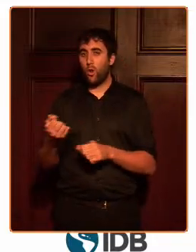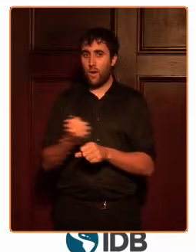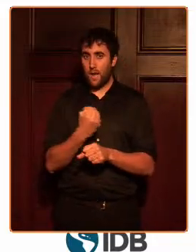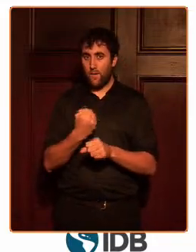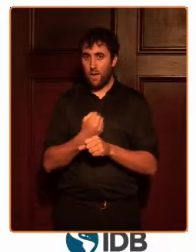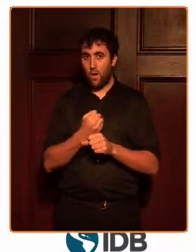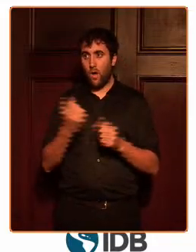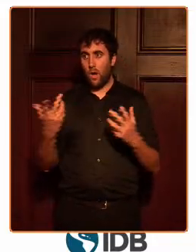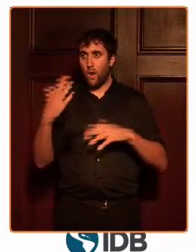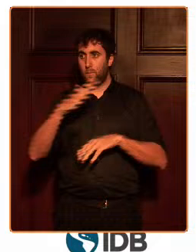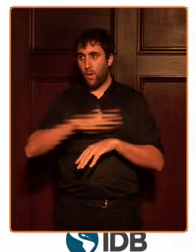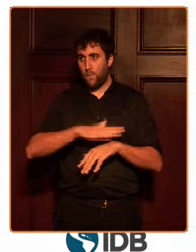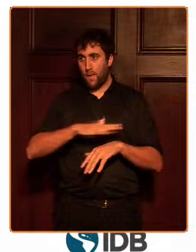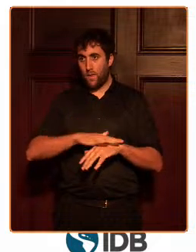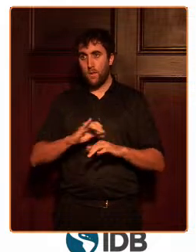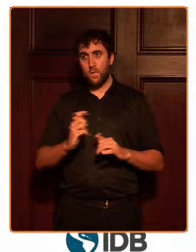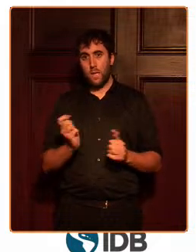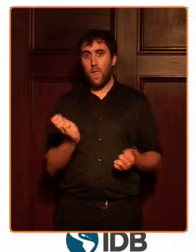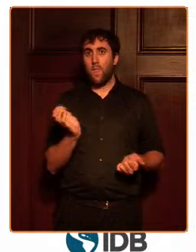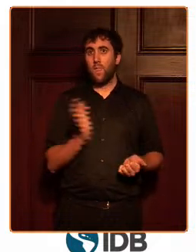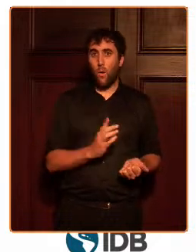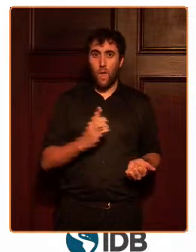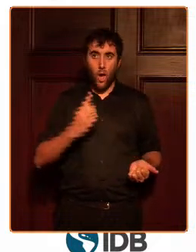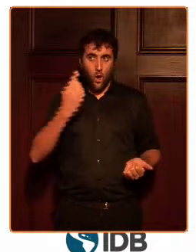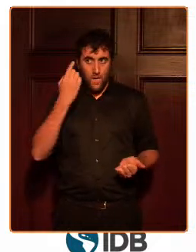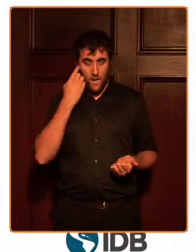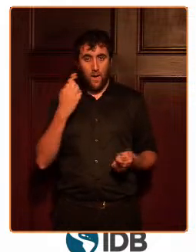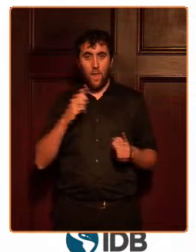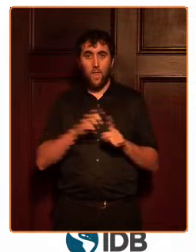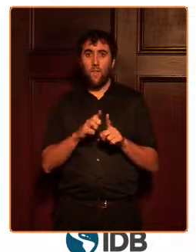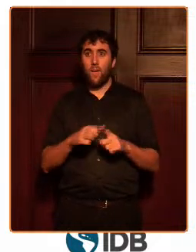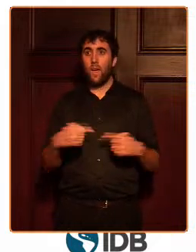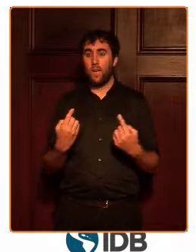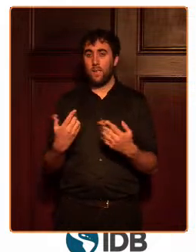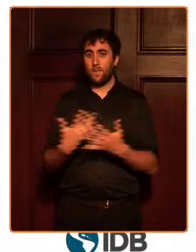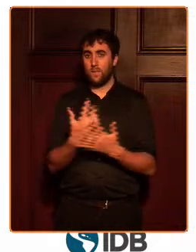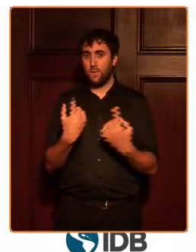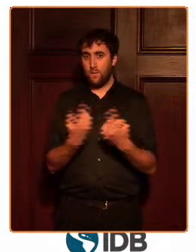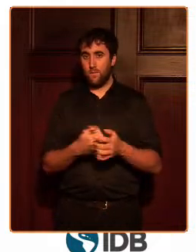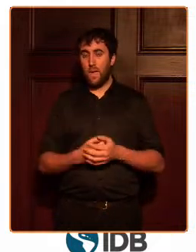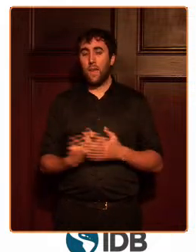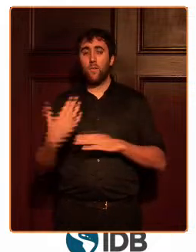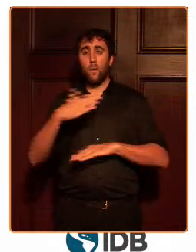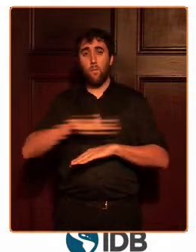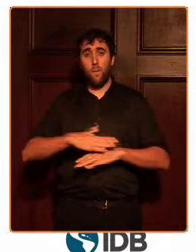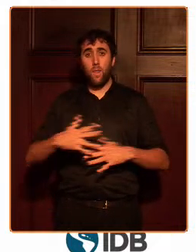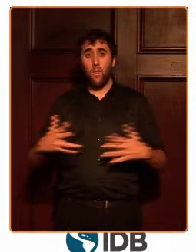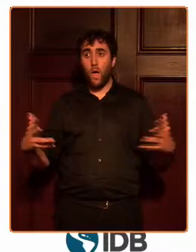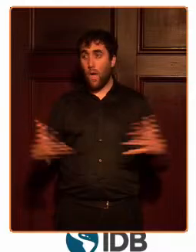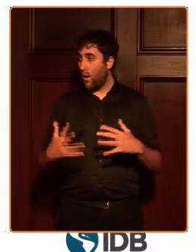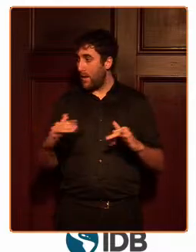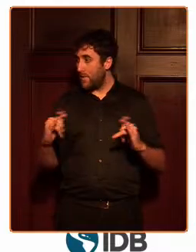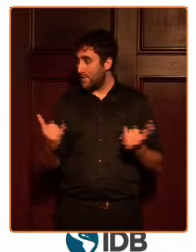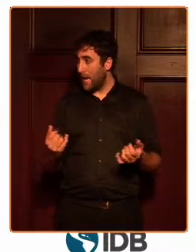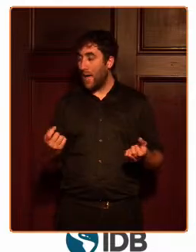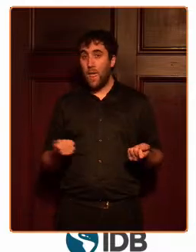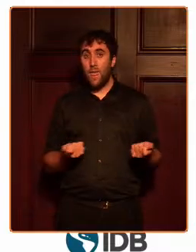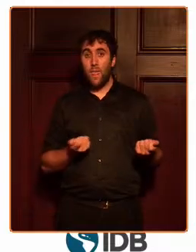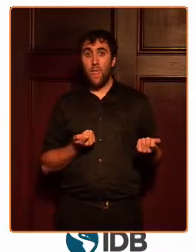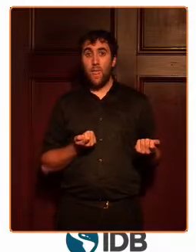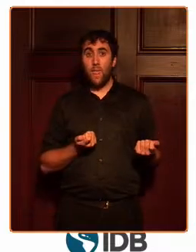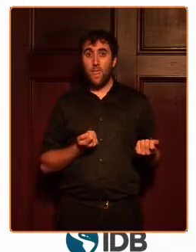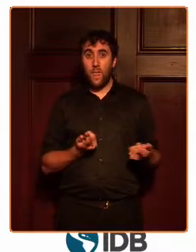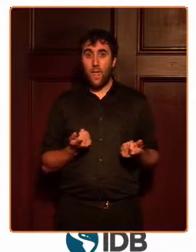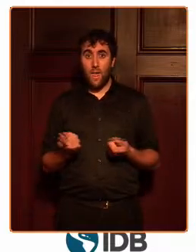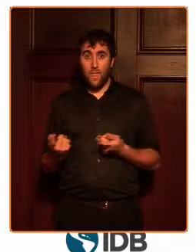estamos generando es esa deuda cognitiva que van a tener que pagar más adelante. Entonces, el momento en el que se entrega